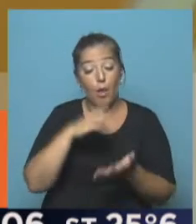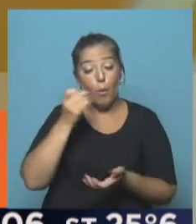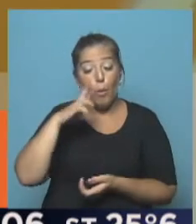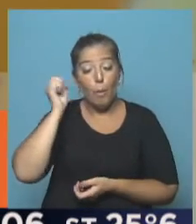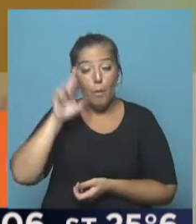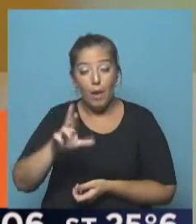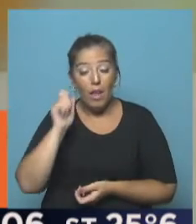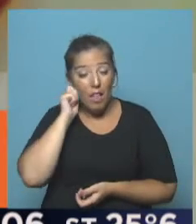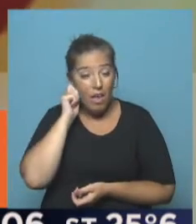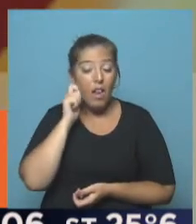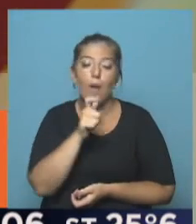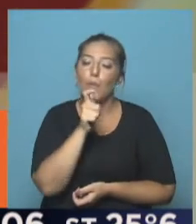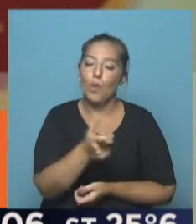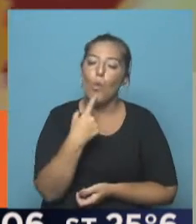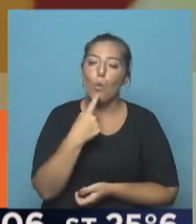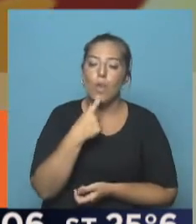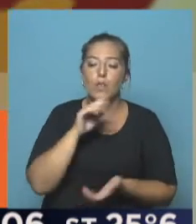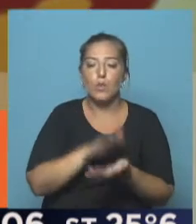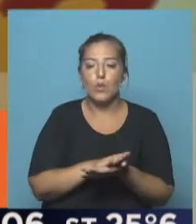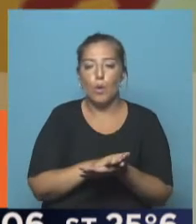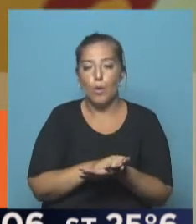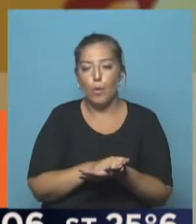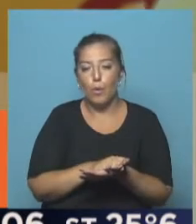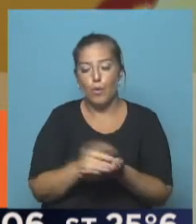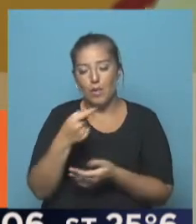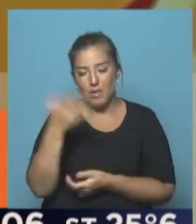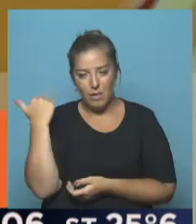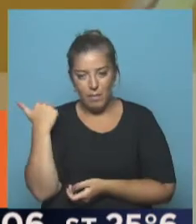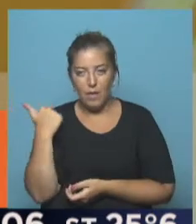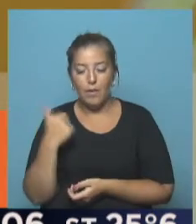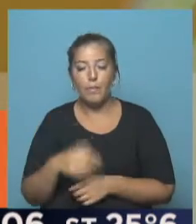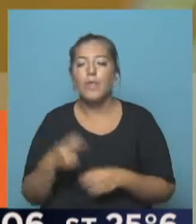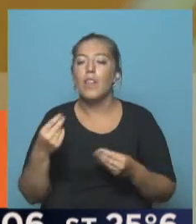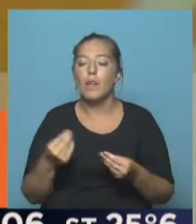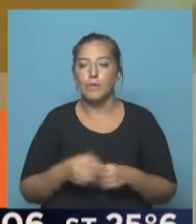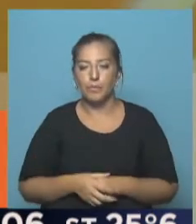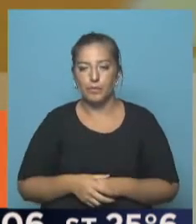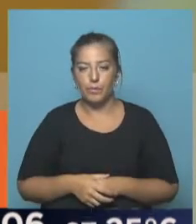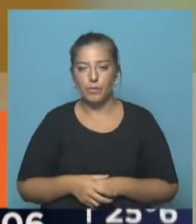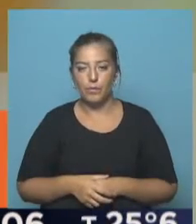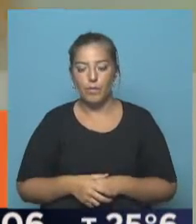tuya esta semana en una nota. Lo que ellos sostienen es que en realidad el que